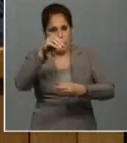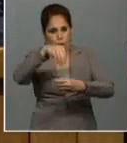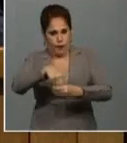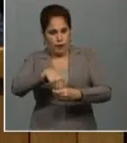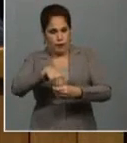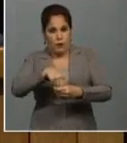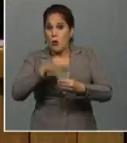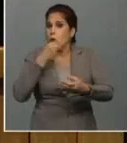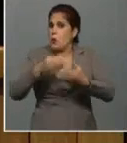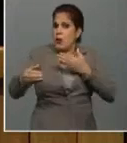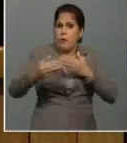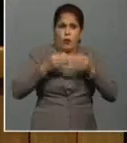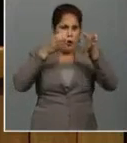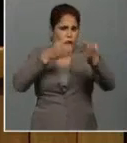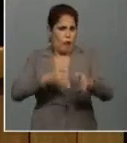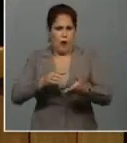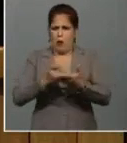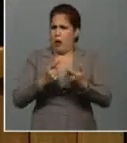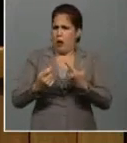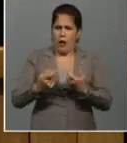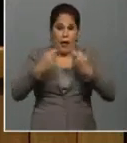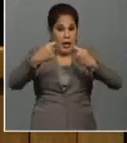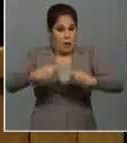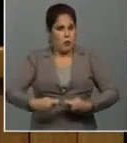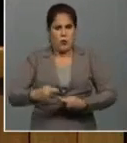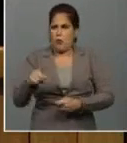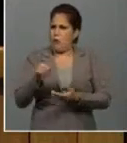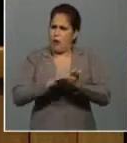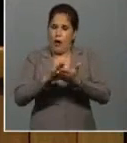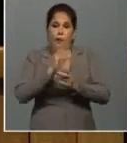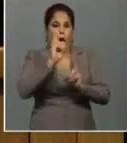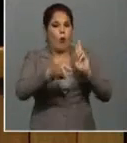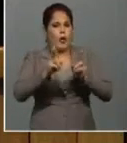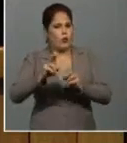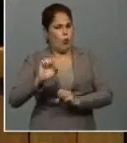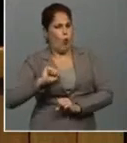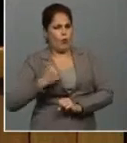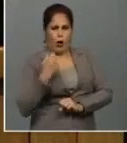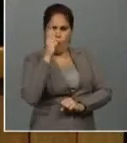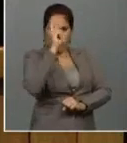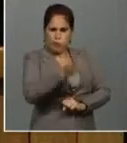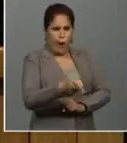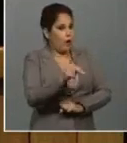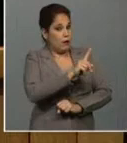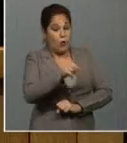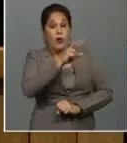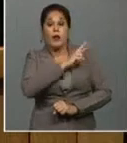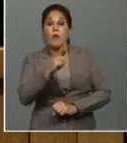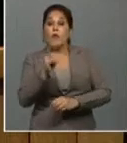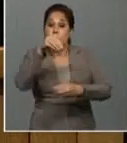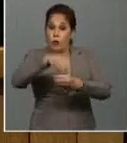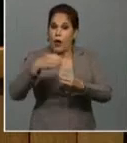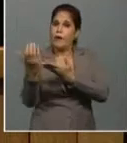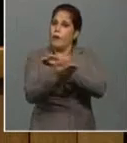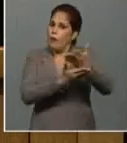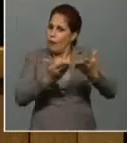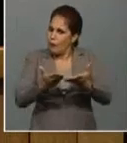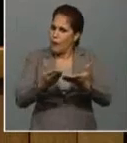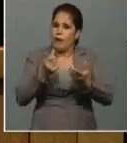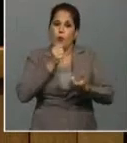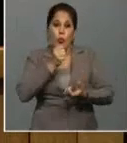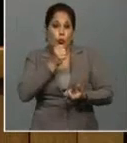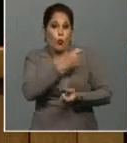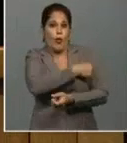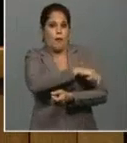despojado de formalismo de imposiciones y de orientaciones superfluos revolucionario porque brota de la